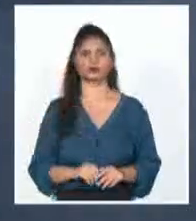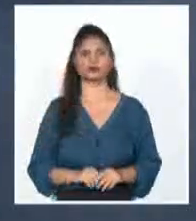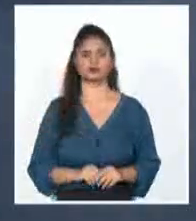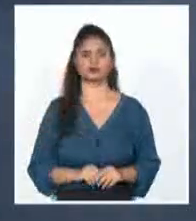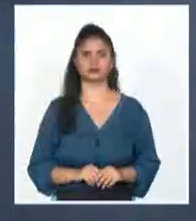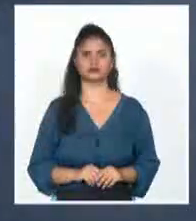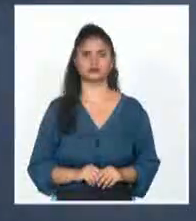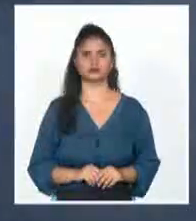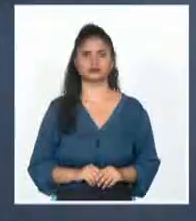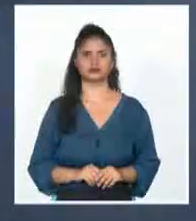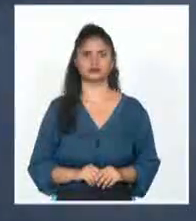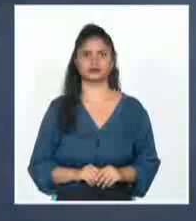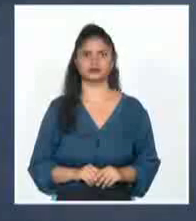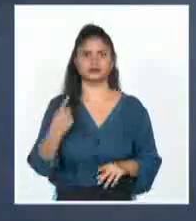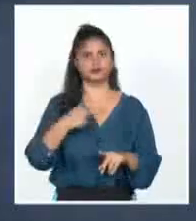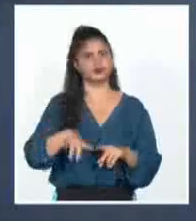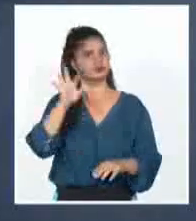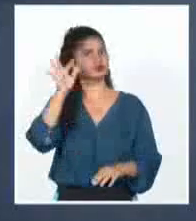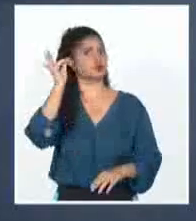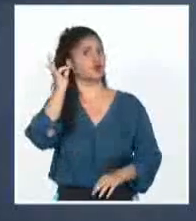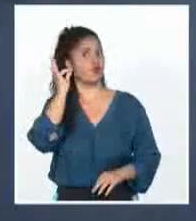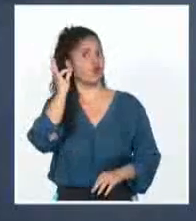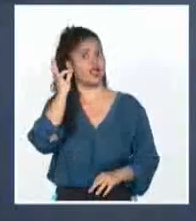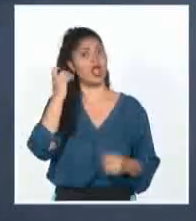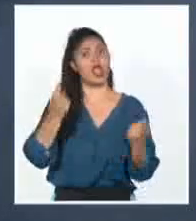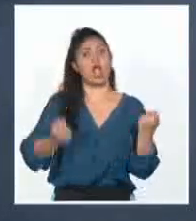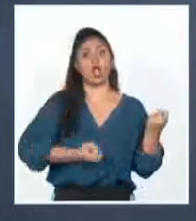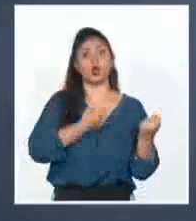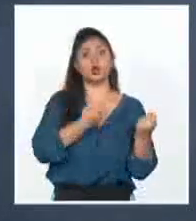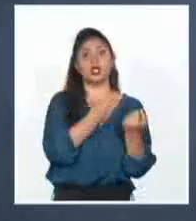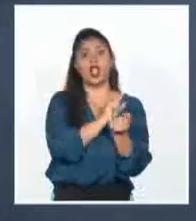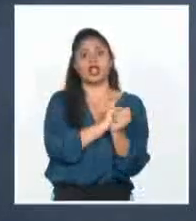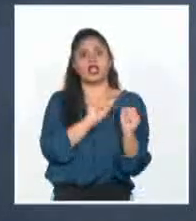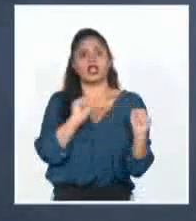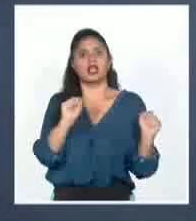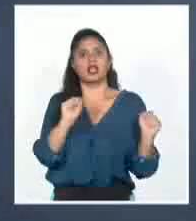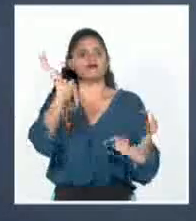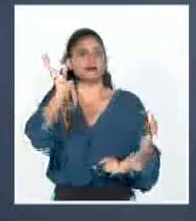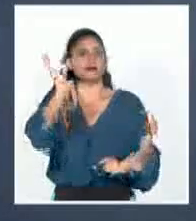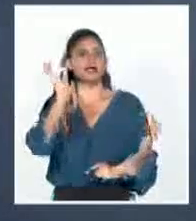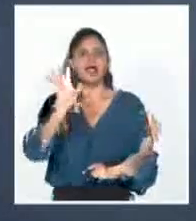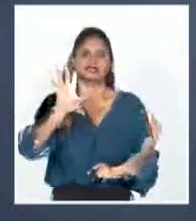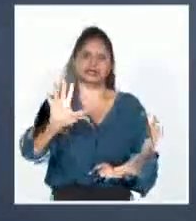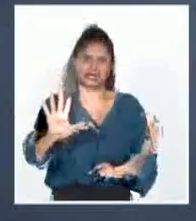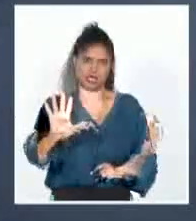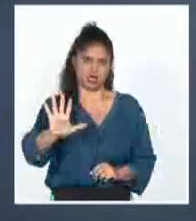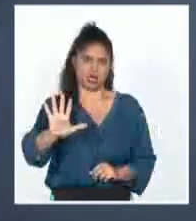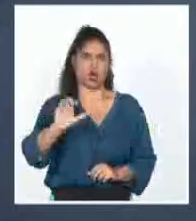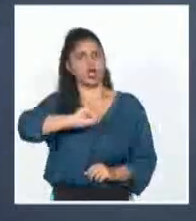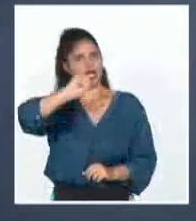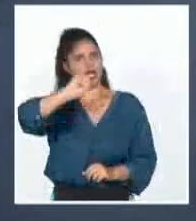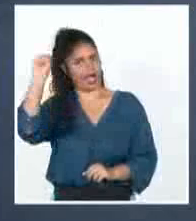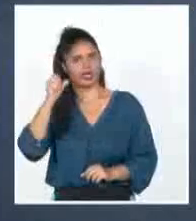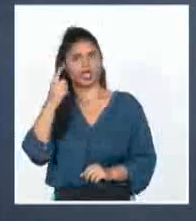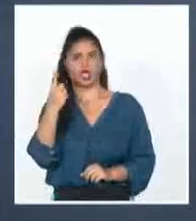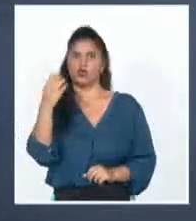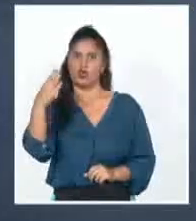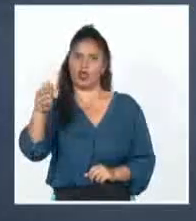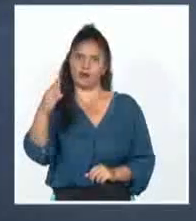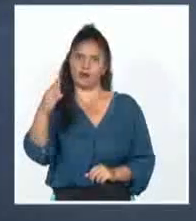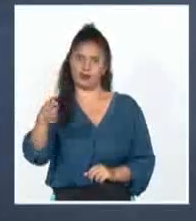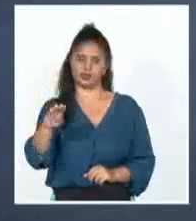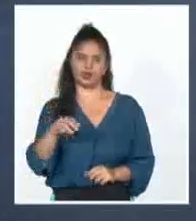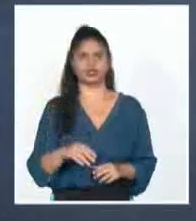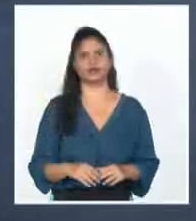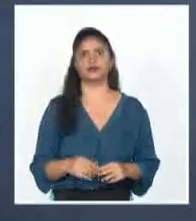bueno, las chicas de la lucha libre femenina se llevaron 5 títulos y una presea de bronce. Resaltar, señores, que bueno, Milaimi Marín, se ha hablado de que no